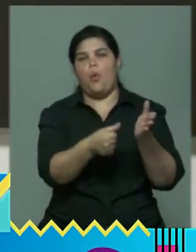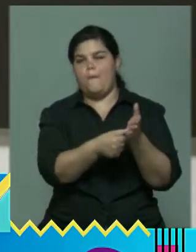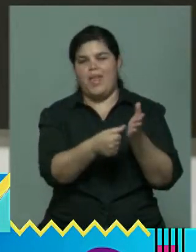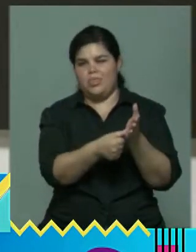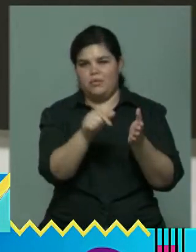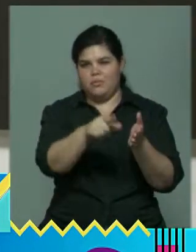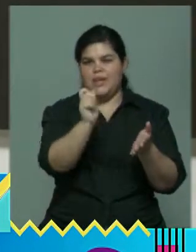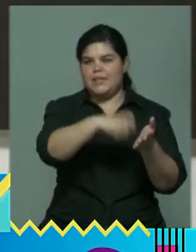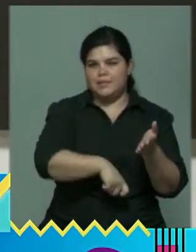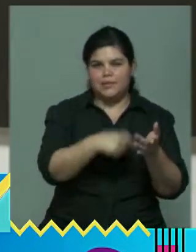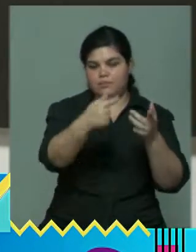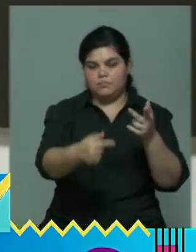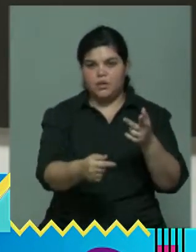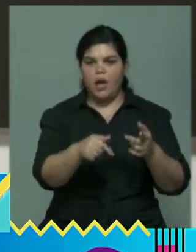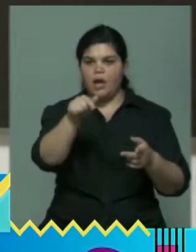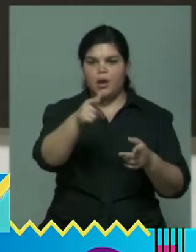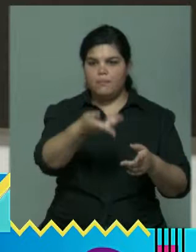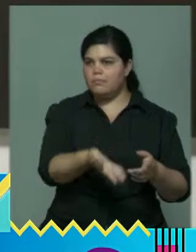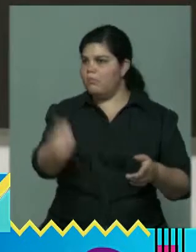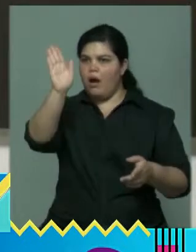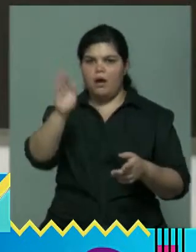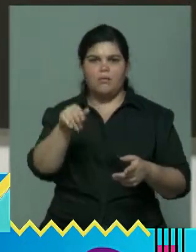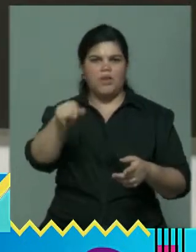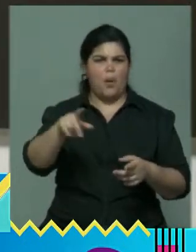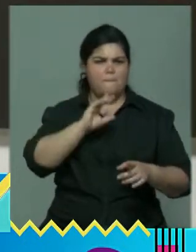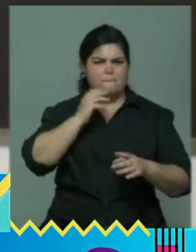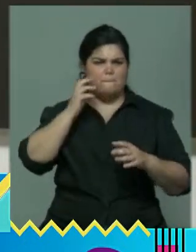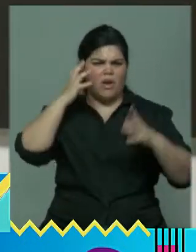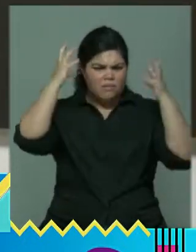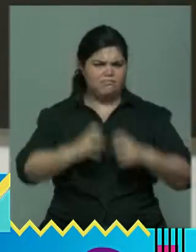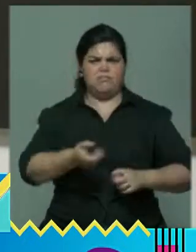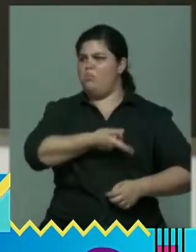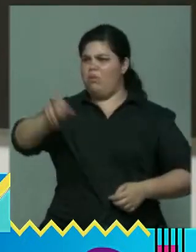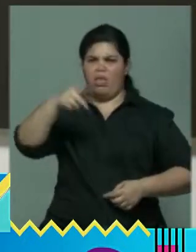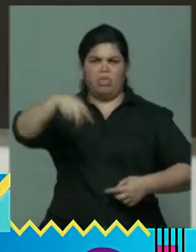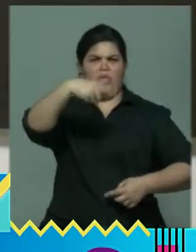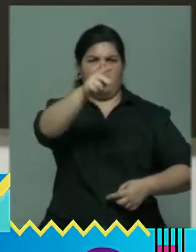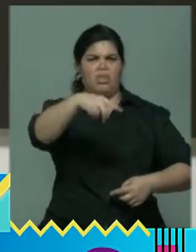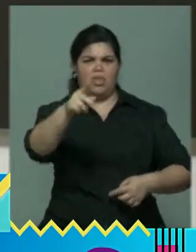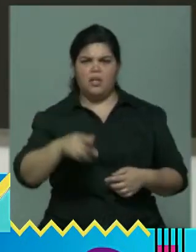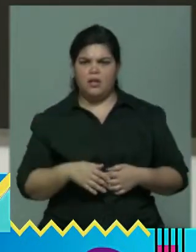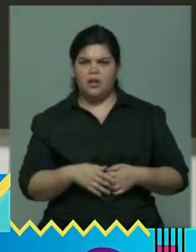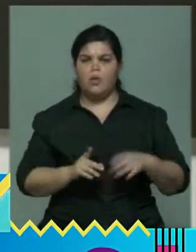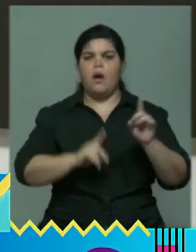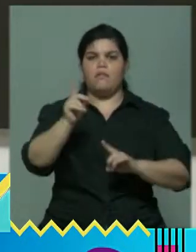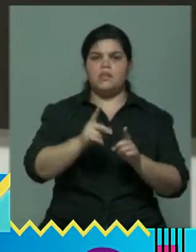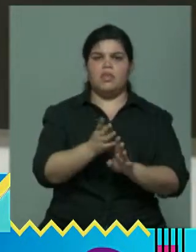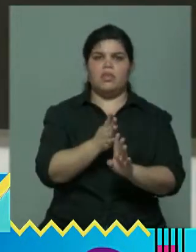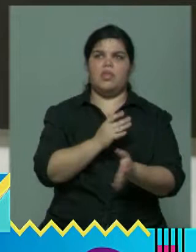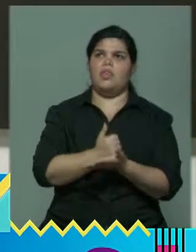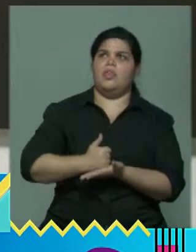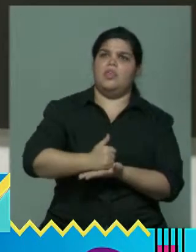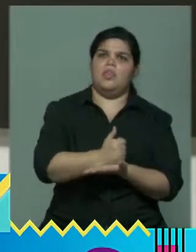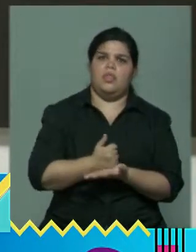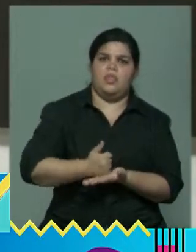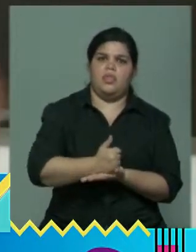ejemplo, y que se los deriva hacia otro lado, pero de una mala manera, con un mal gesto, donde los hacen esperar más. Entonces me parece que ahí